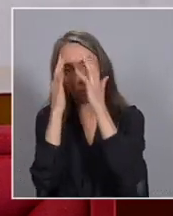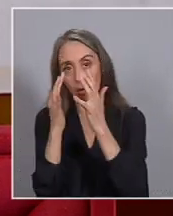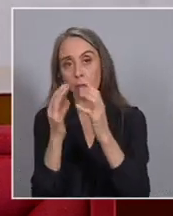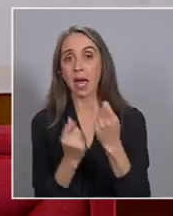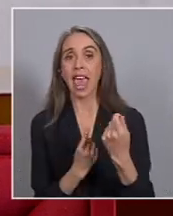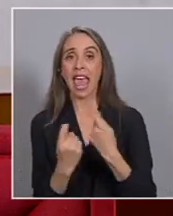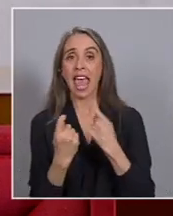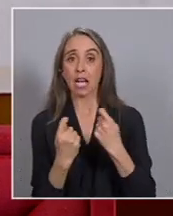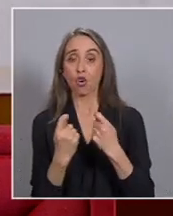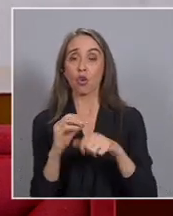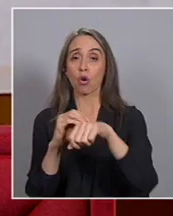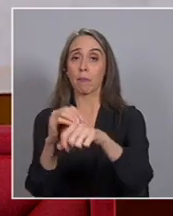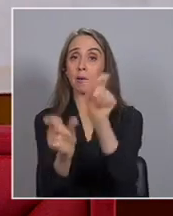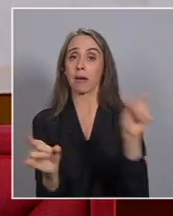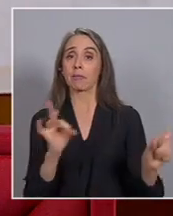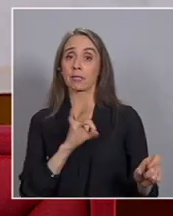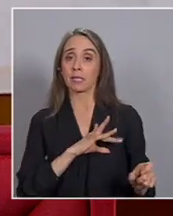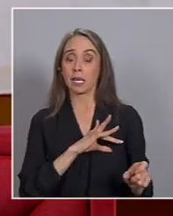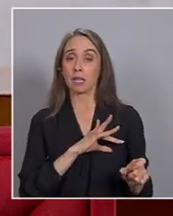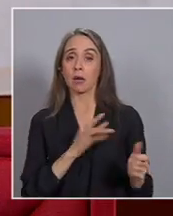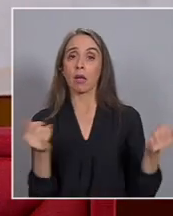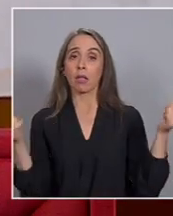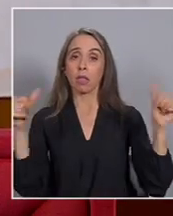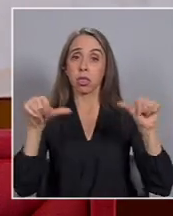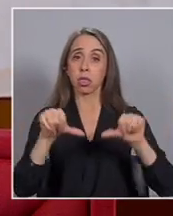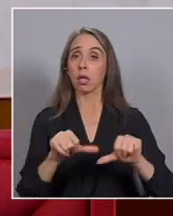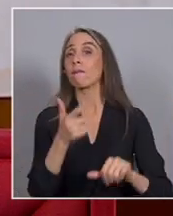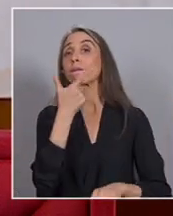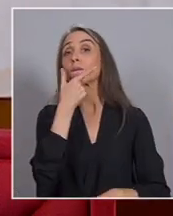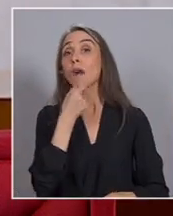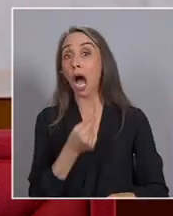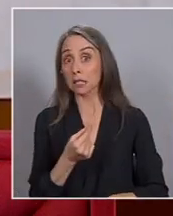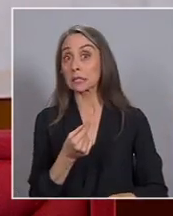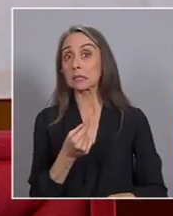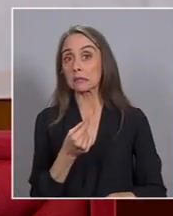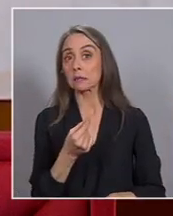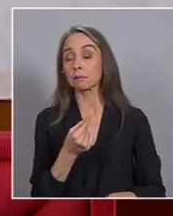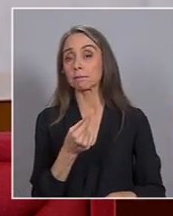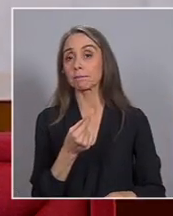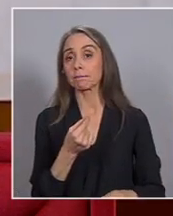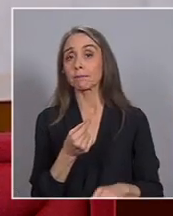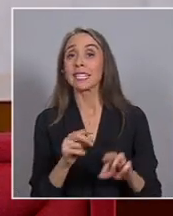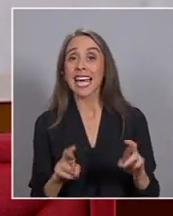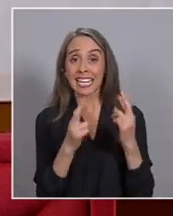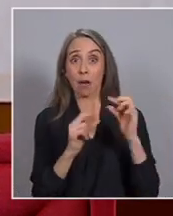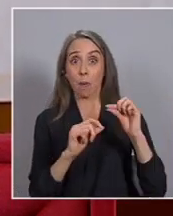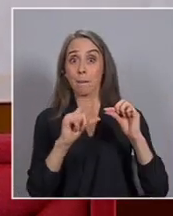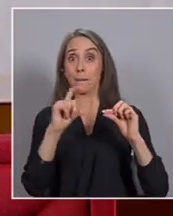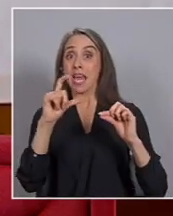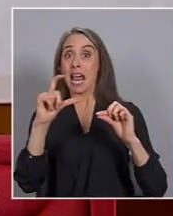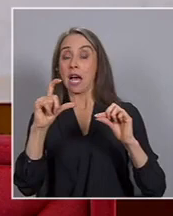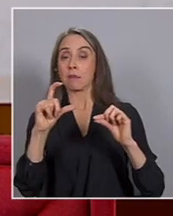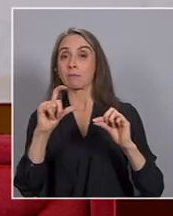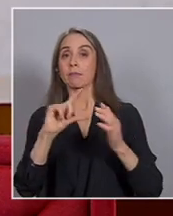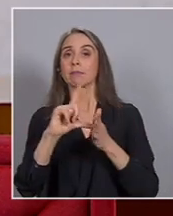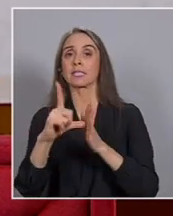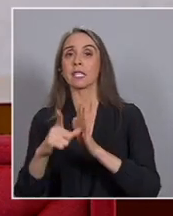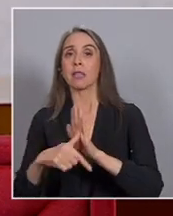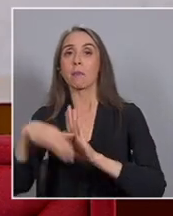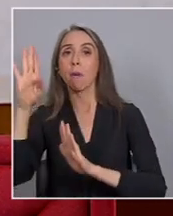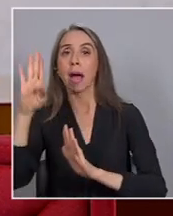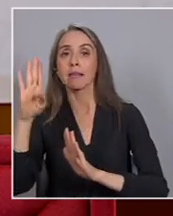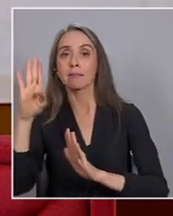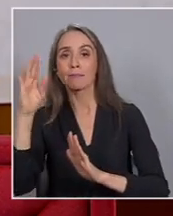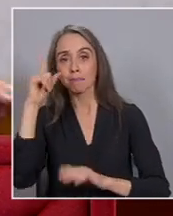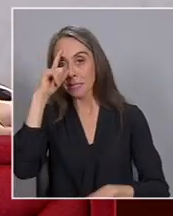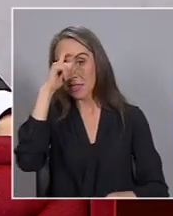La economía, compatriotas, se deteriora con mucha facilidad y su recuperación siempre es más lenta y